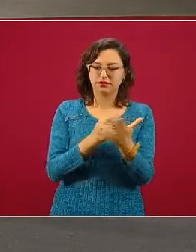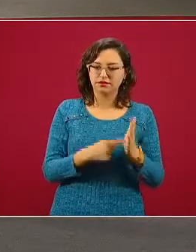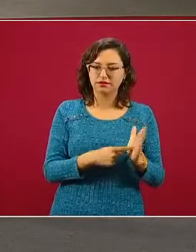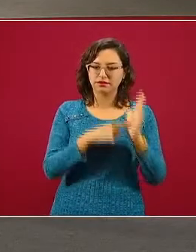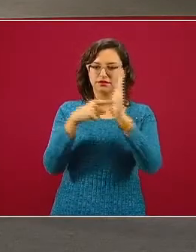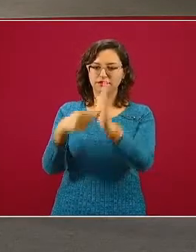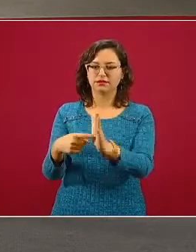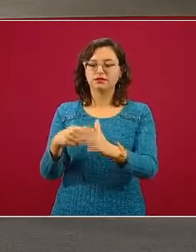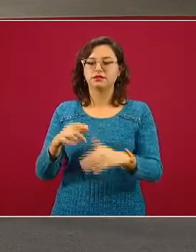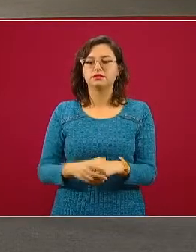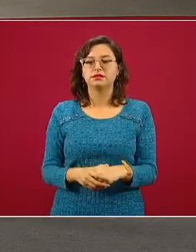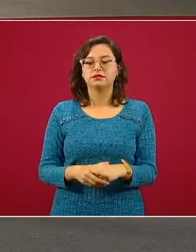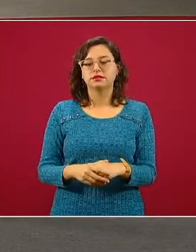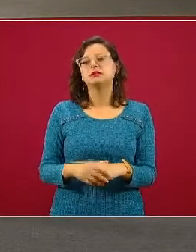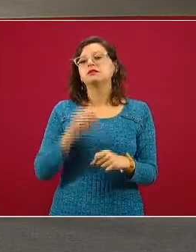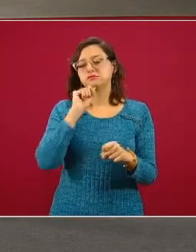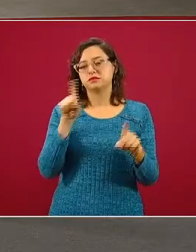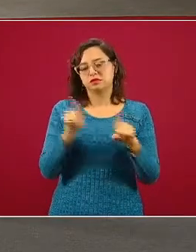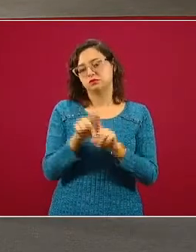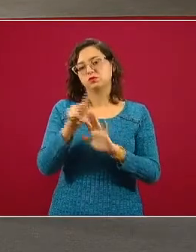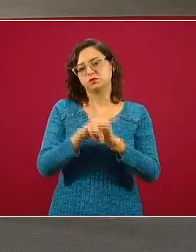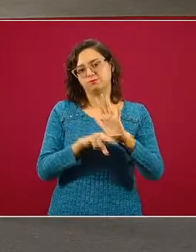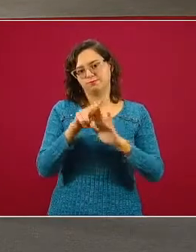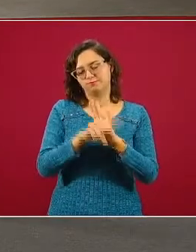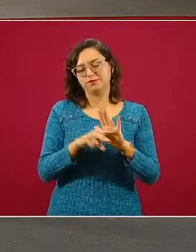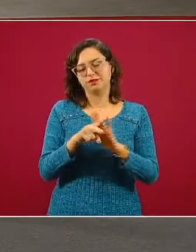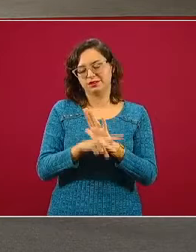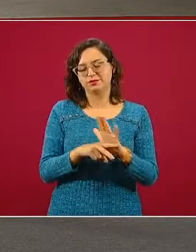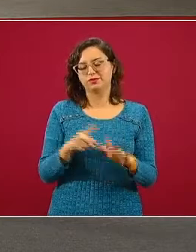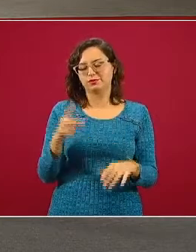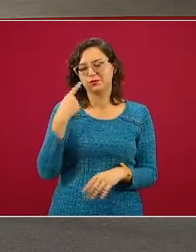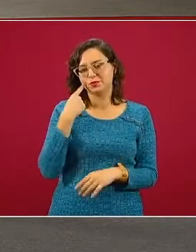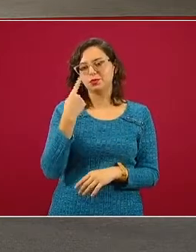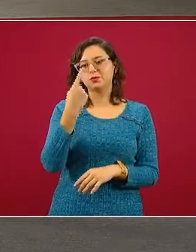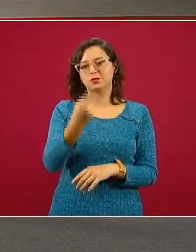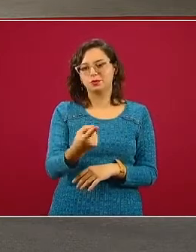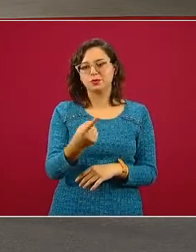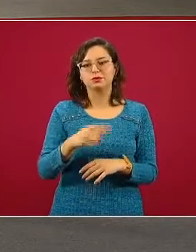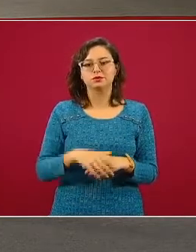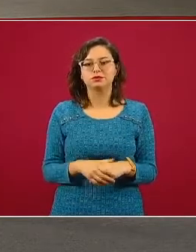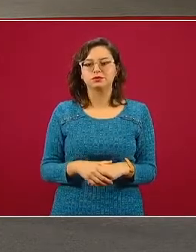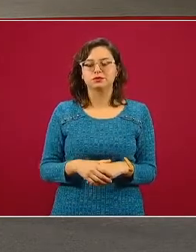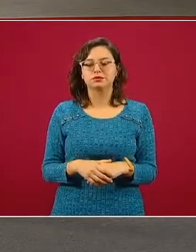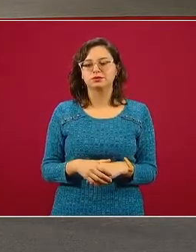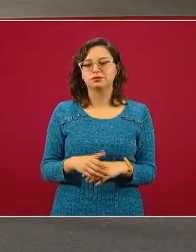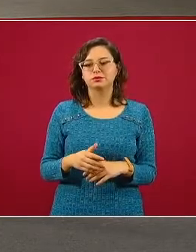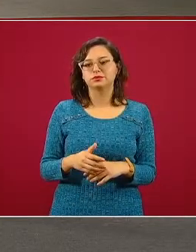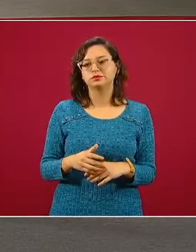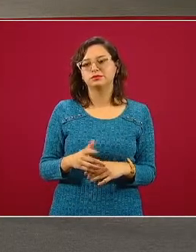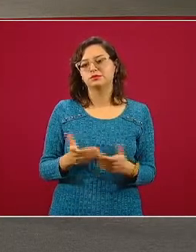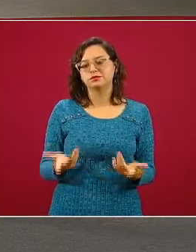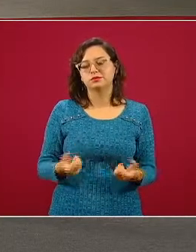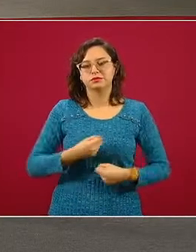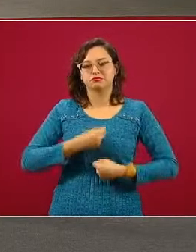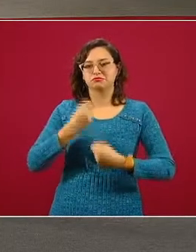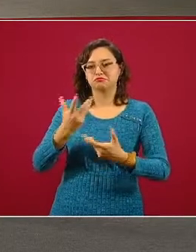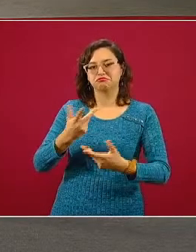vamos a proyectar los videos de las madres de familia y comentar sobre lo que ellas nos